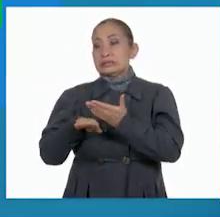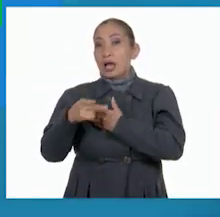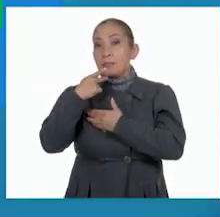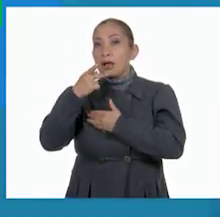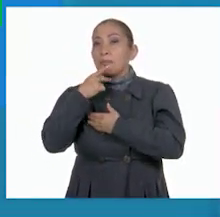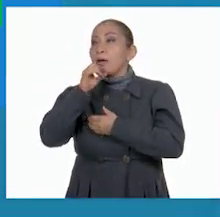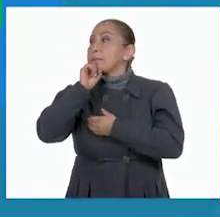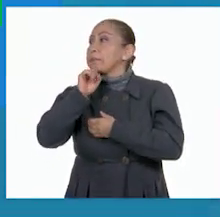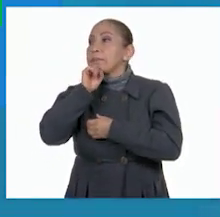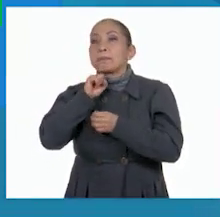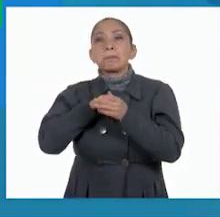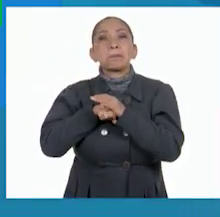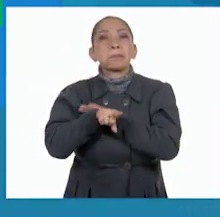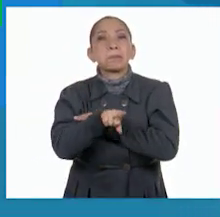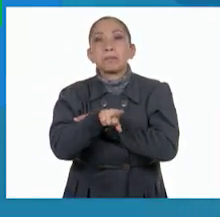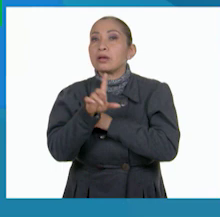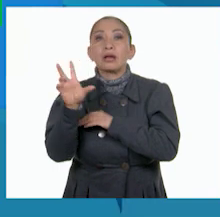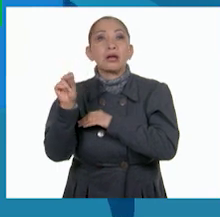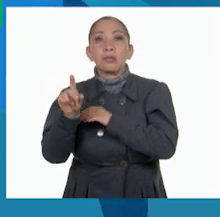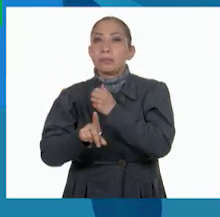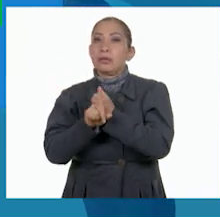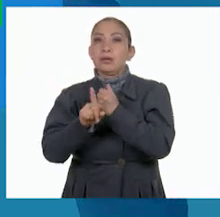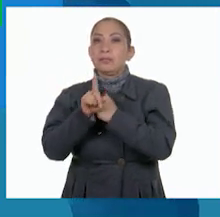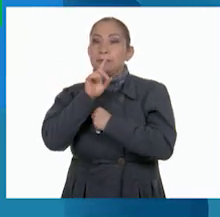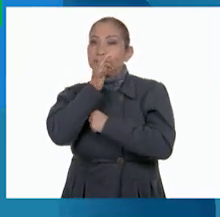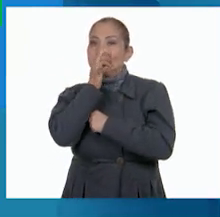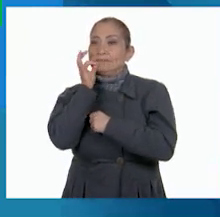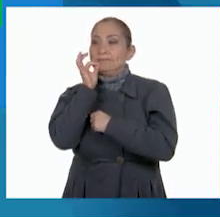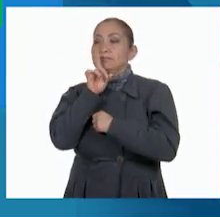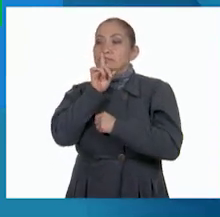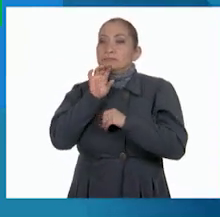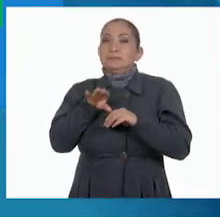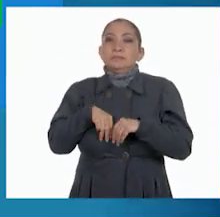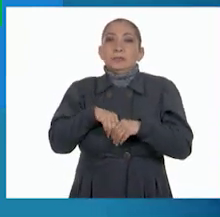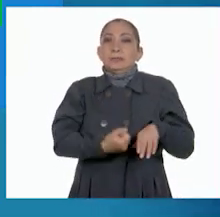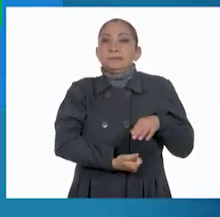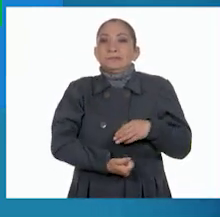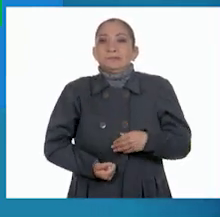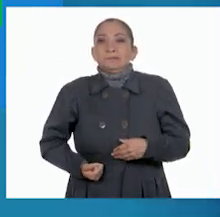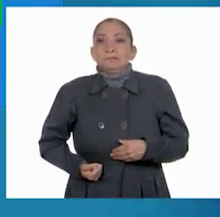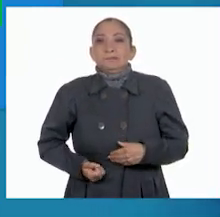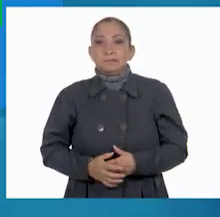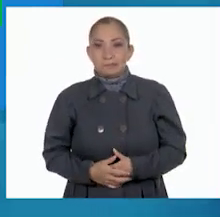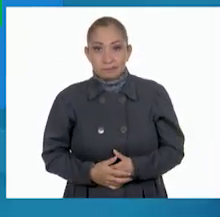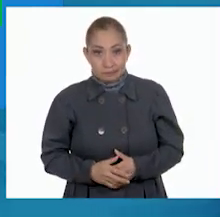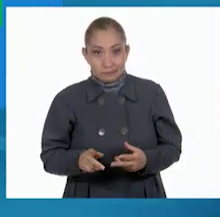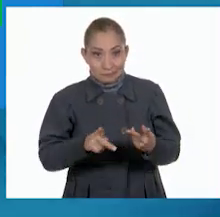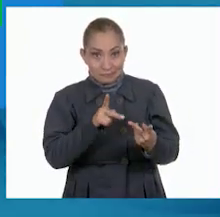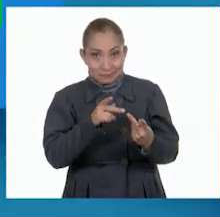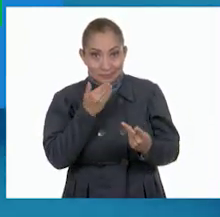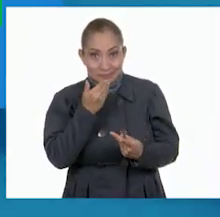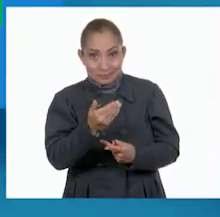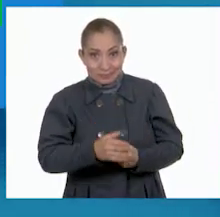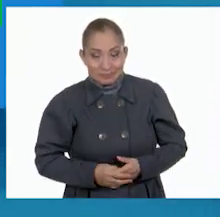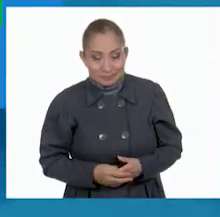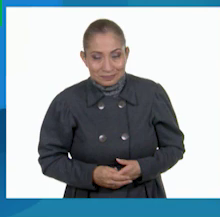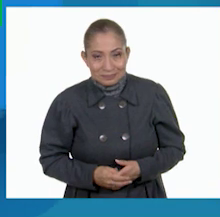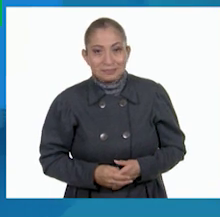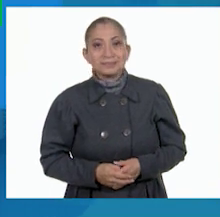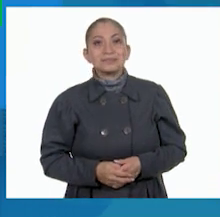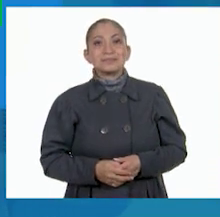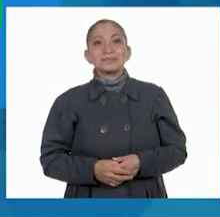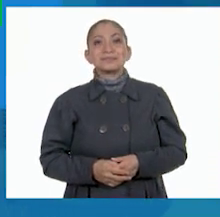más o ser indiscretos para no meternos en problemas. ¡Perfecto! ¡Sí! Muy bien, muy bien.